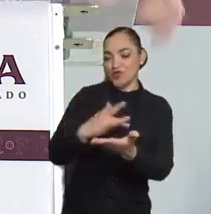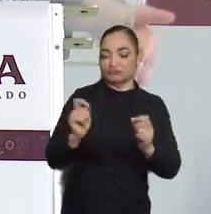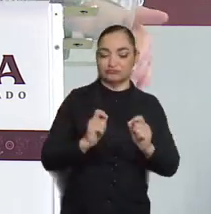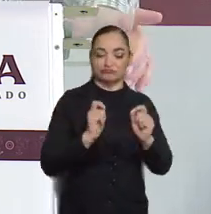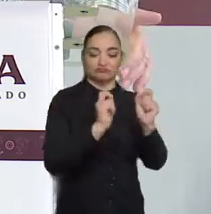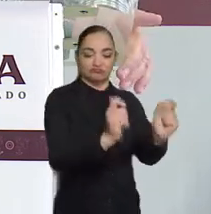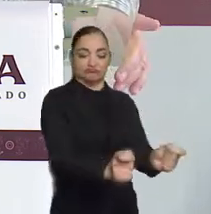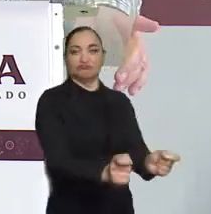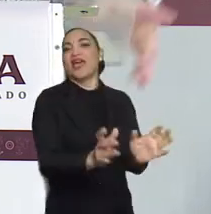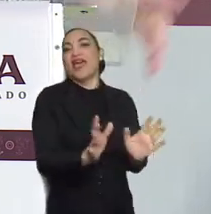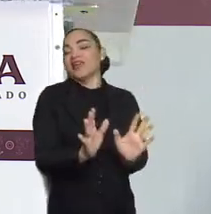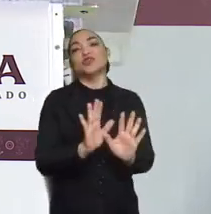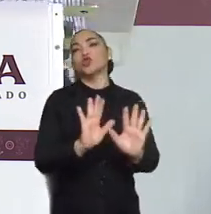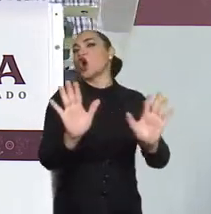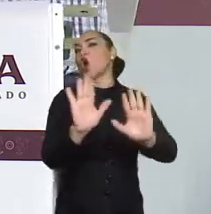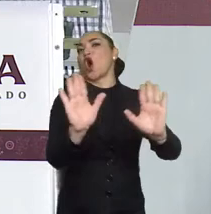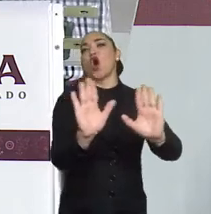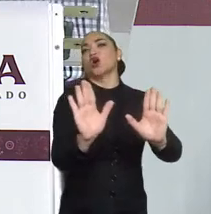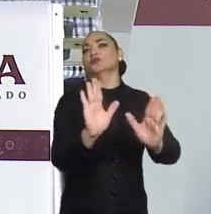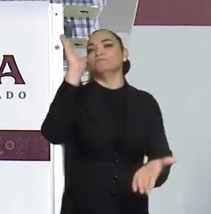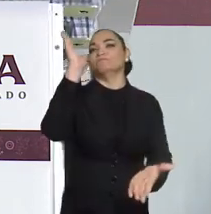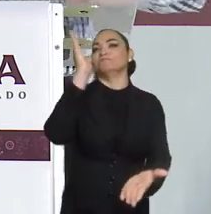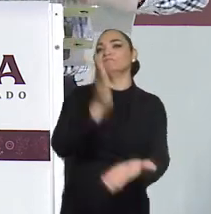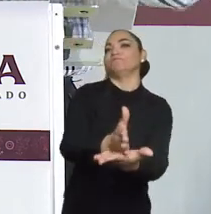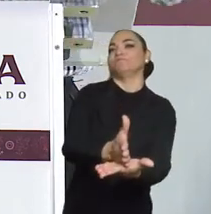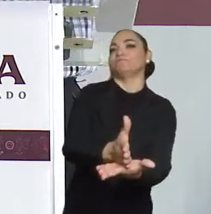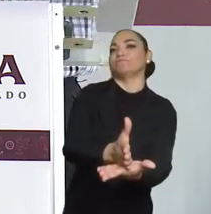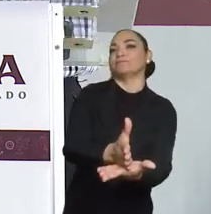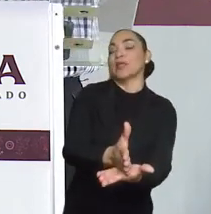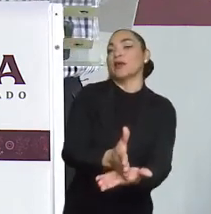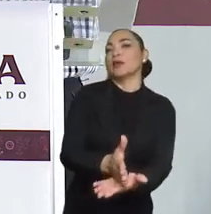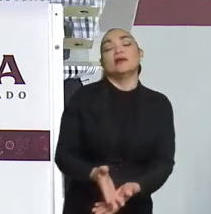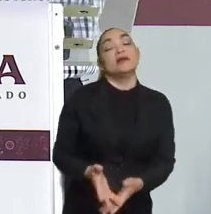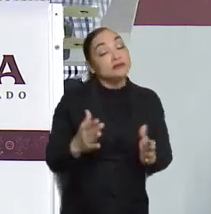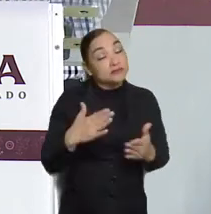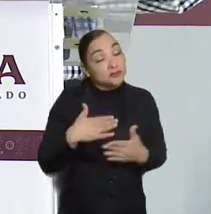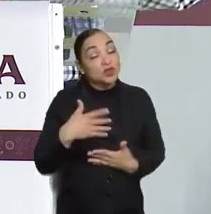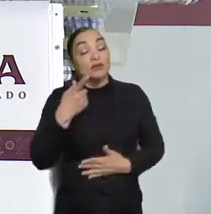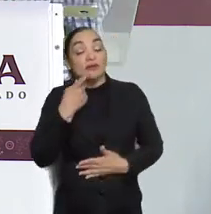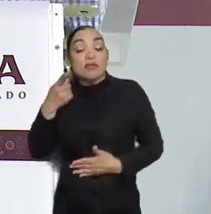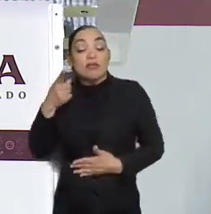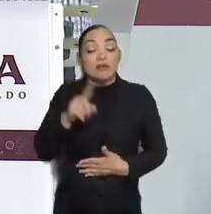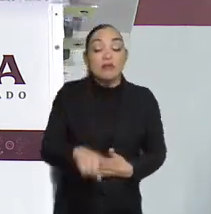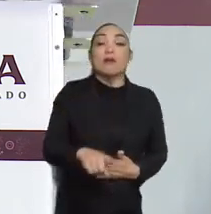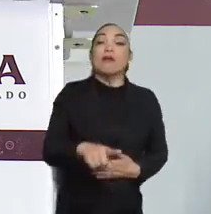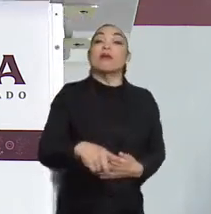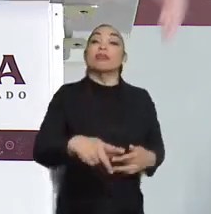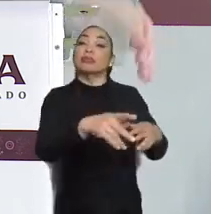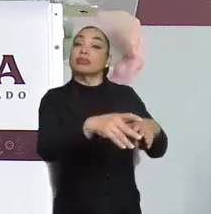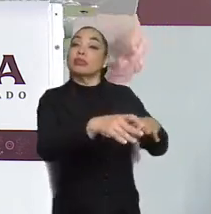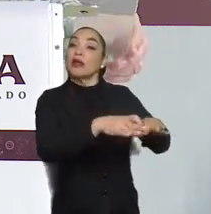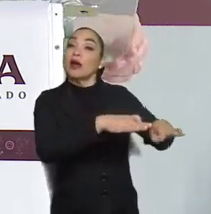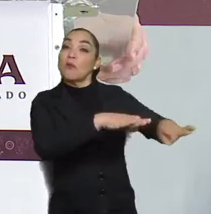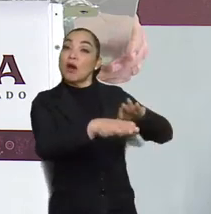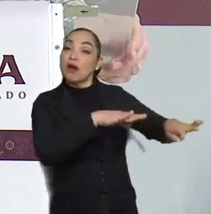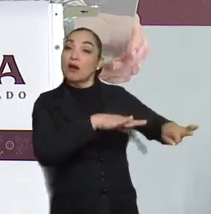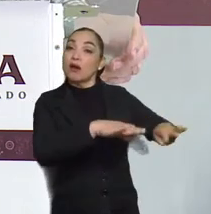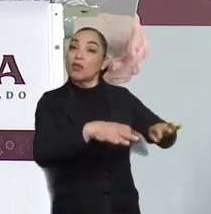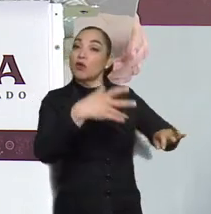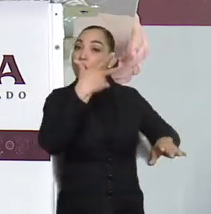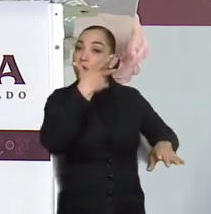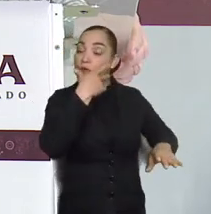dije, no, es que es el trabajador es que tiene derecho, al margen de que sean